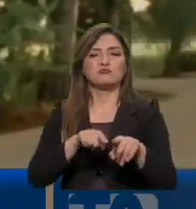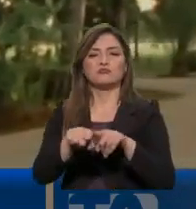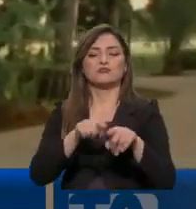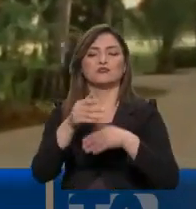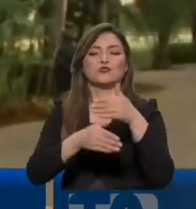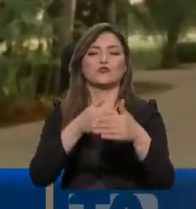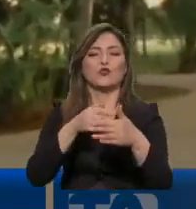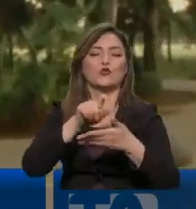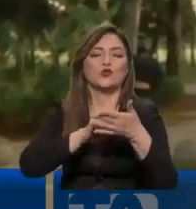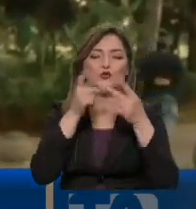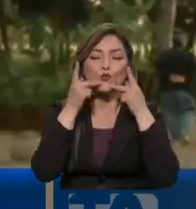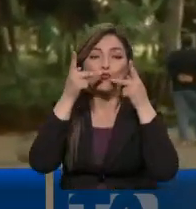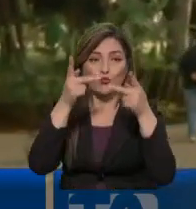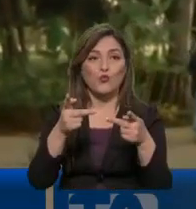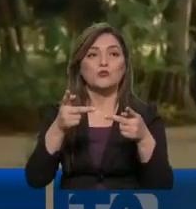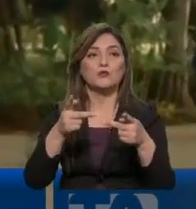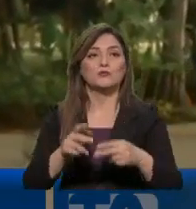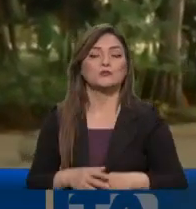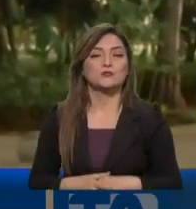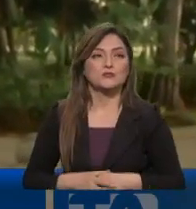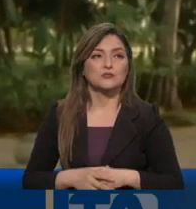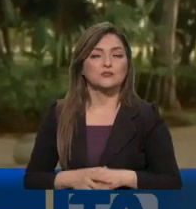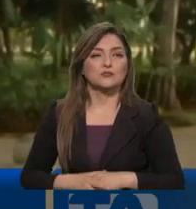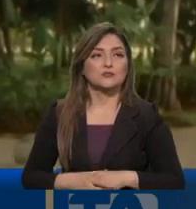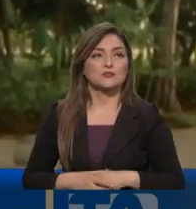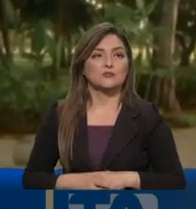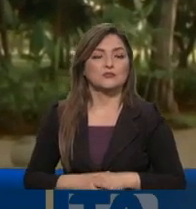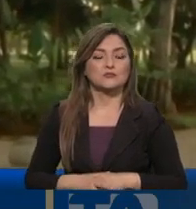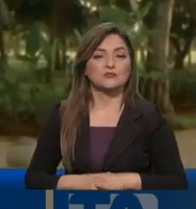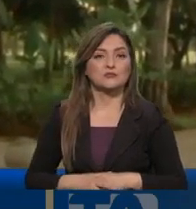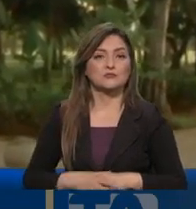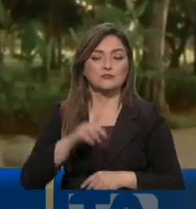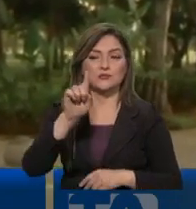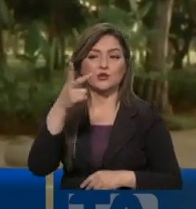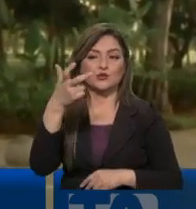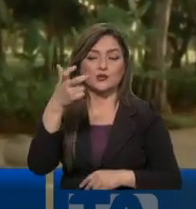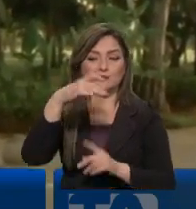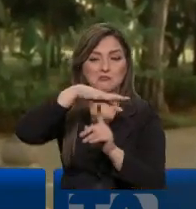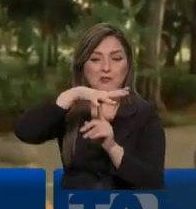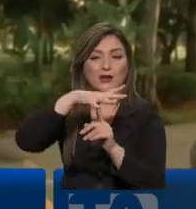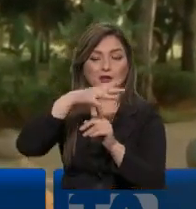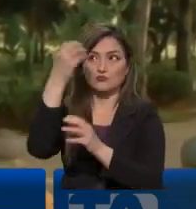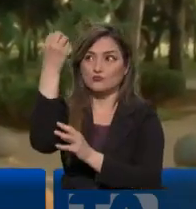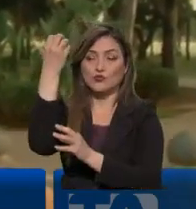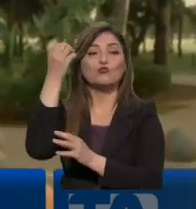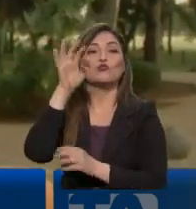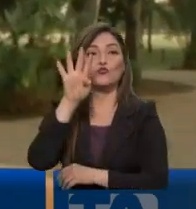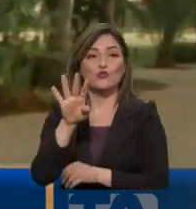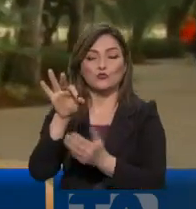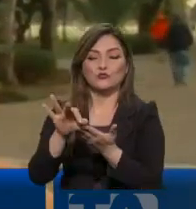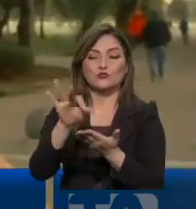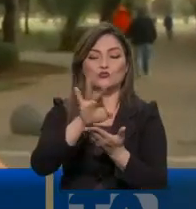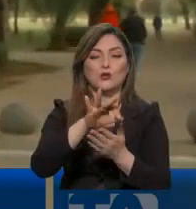en un proceso de contratación pública mediante la cual vamos a iluminar en esta ocasión 113 parques sectoriales y 4 zonas en